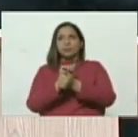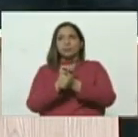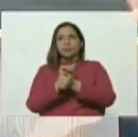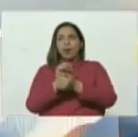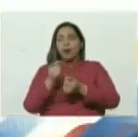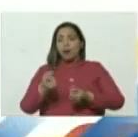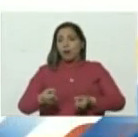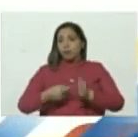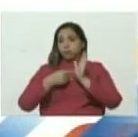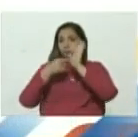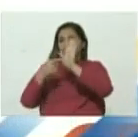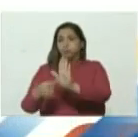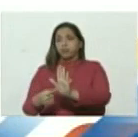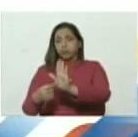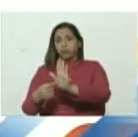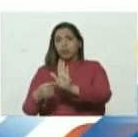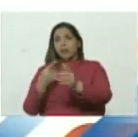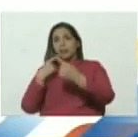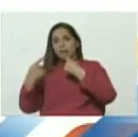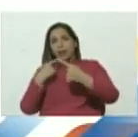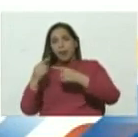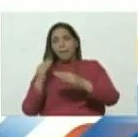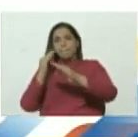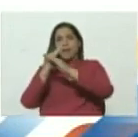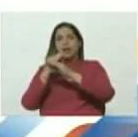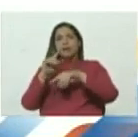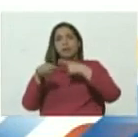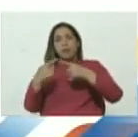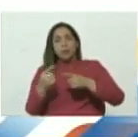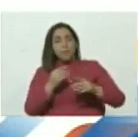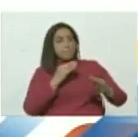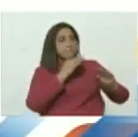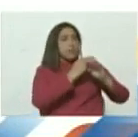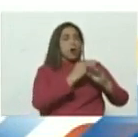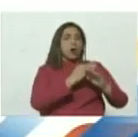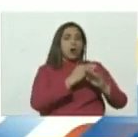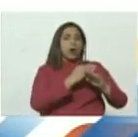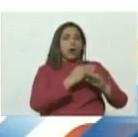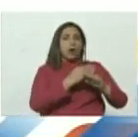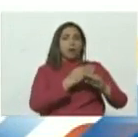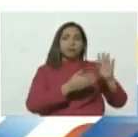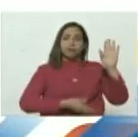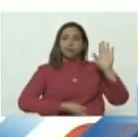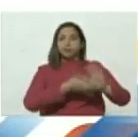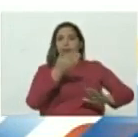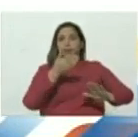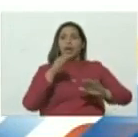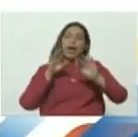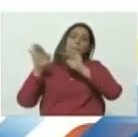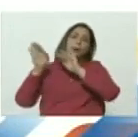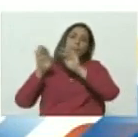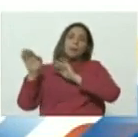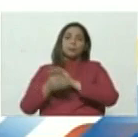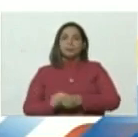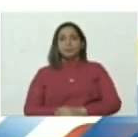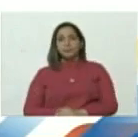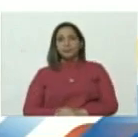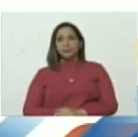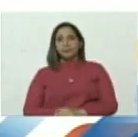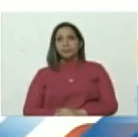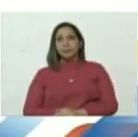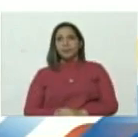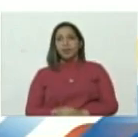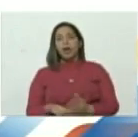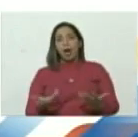presentaban, declaraban una parte y la otra parte la sacaban hacia el exterior, conjuntamente y en